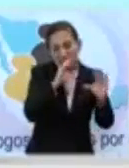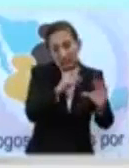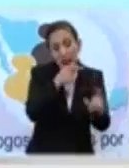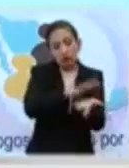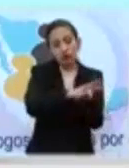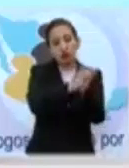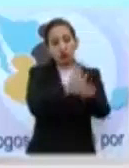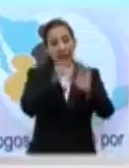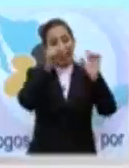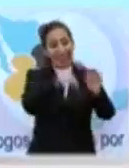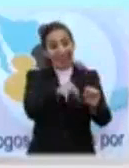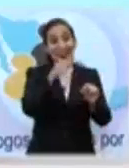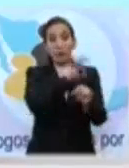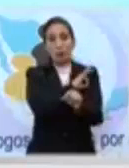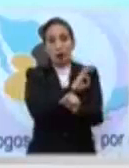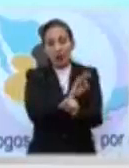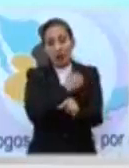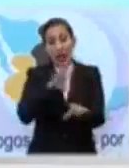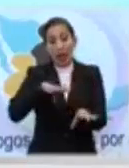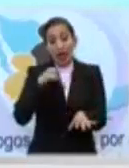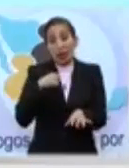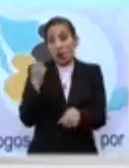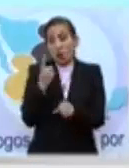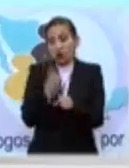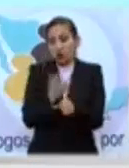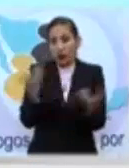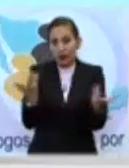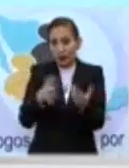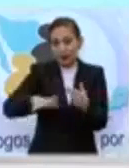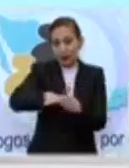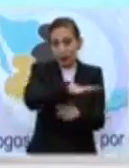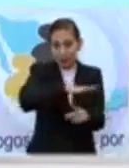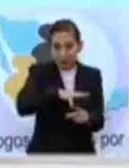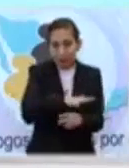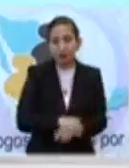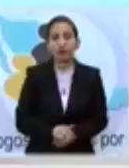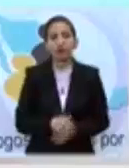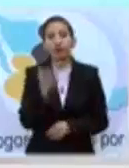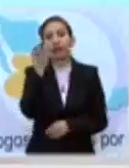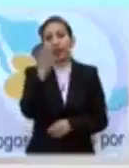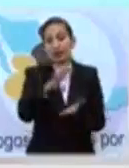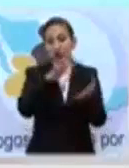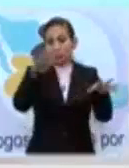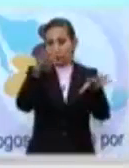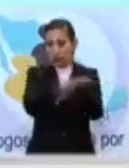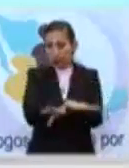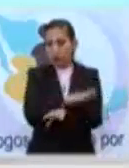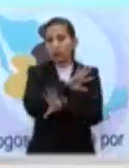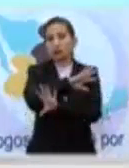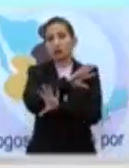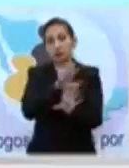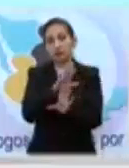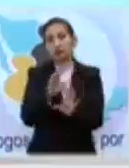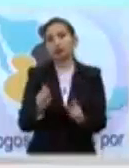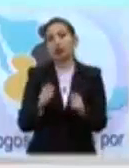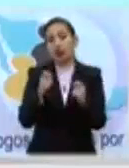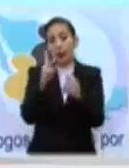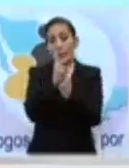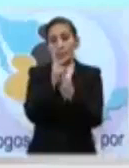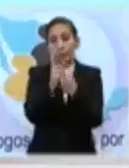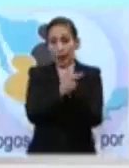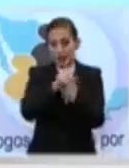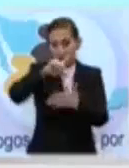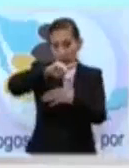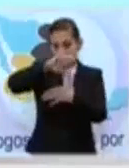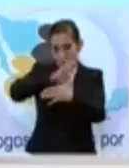la capacidad de aprovechar las oportunidades que se generan en el entorno. Esta evolución se ha dado en los países de América